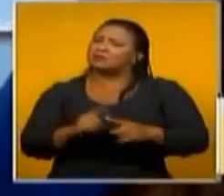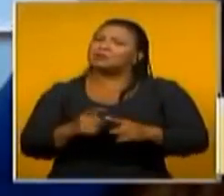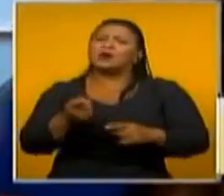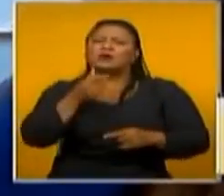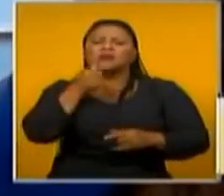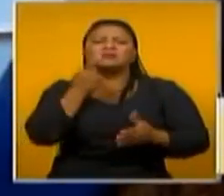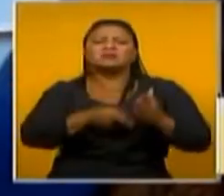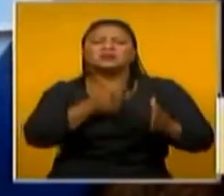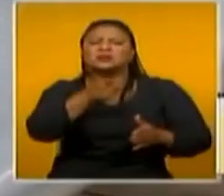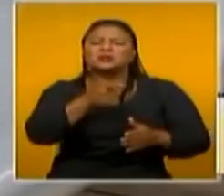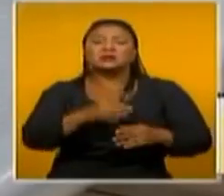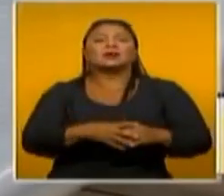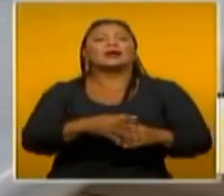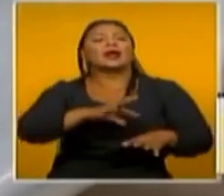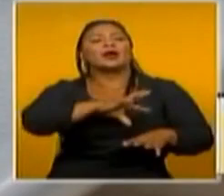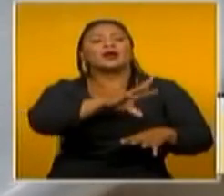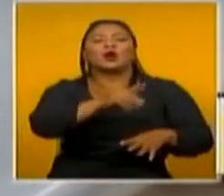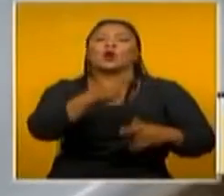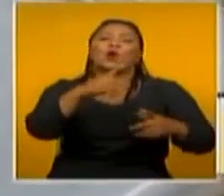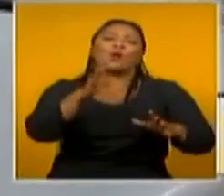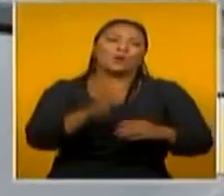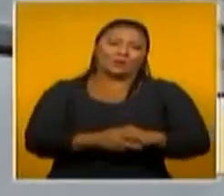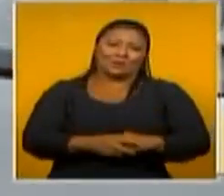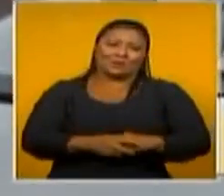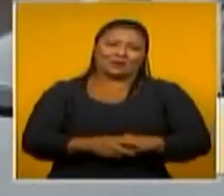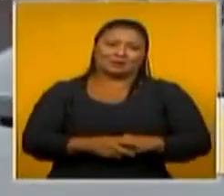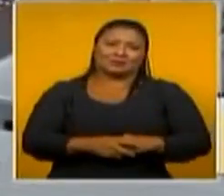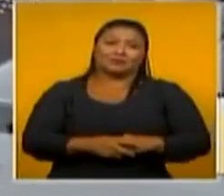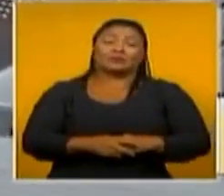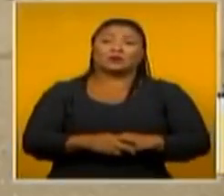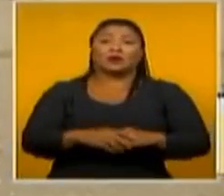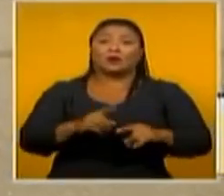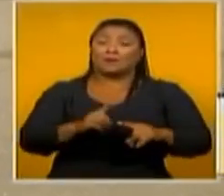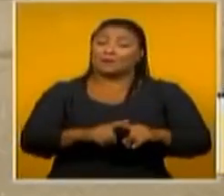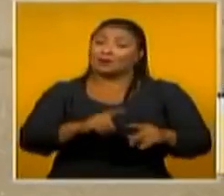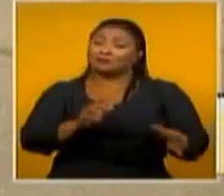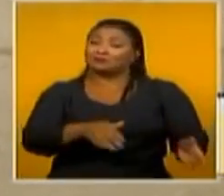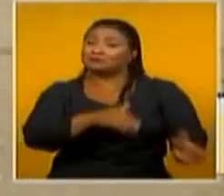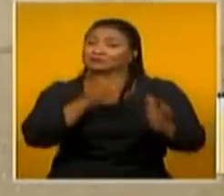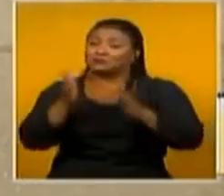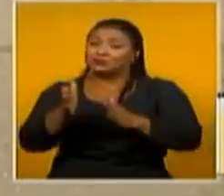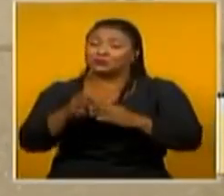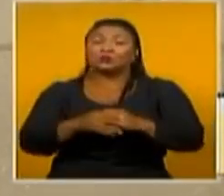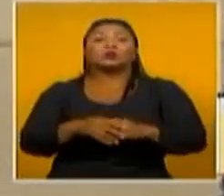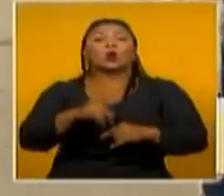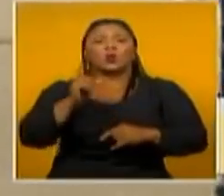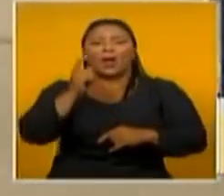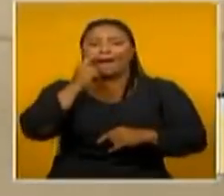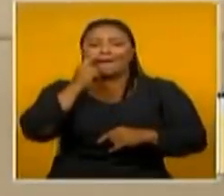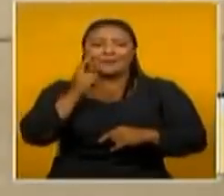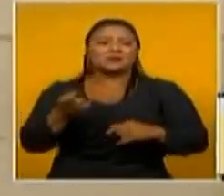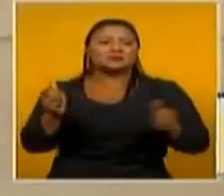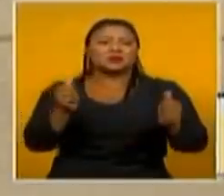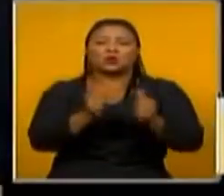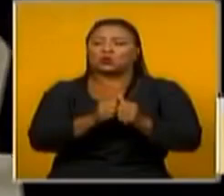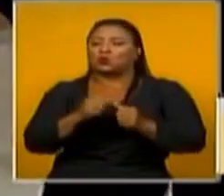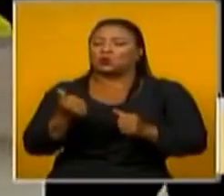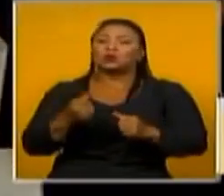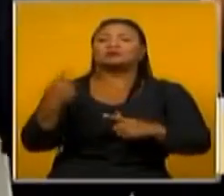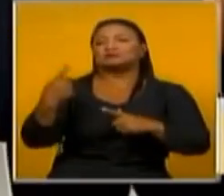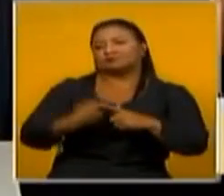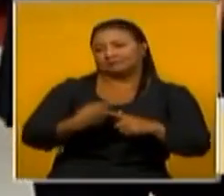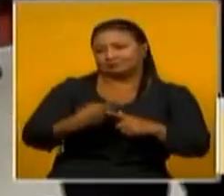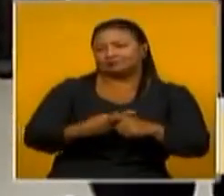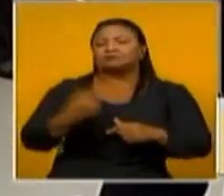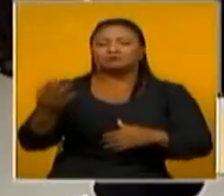alquilado para hacer robos. El último caso que llamó la atención fue la audacia con la que un sujeto junto a su cómplice rentaron un vehículo